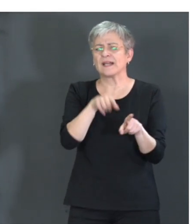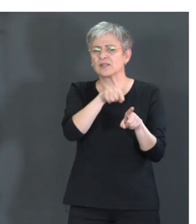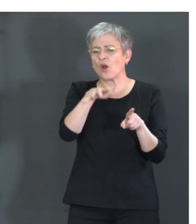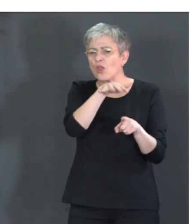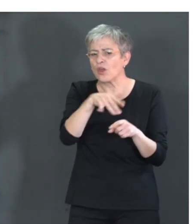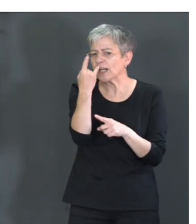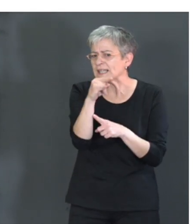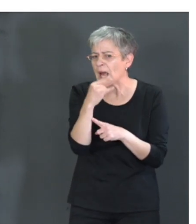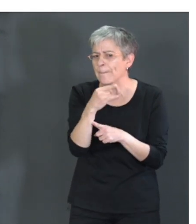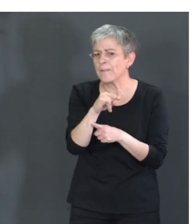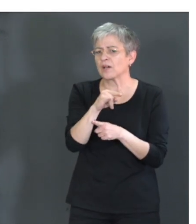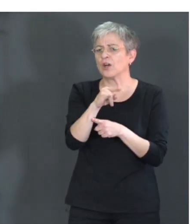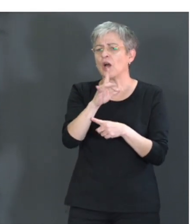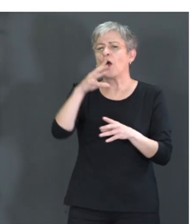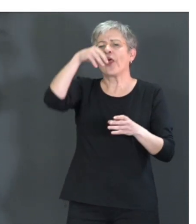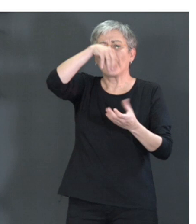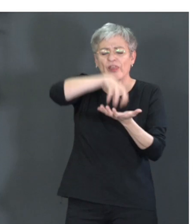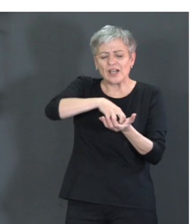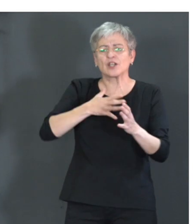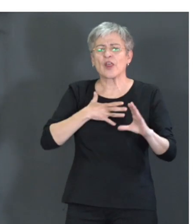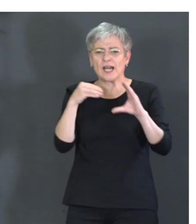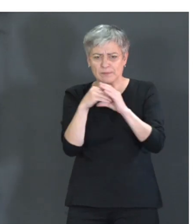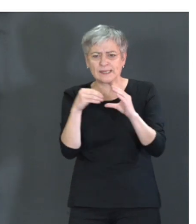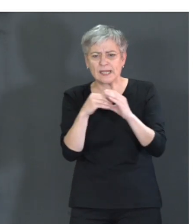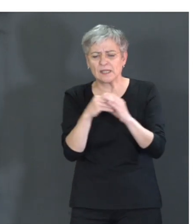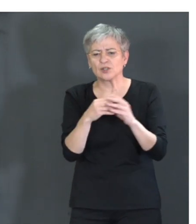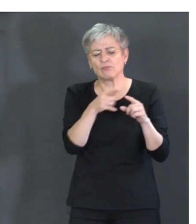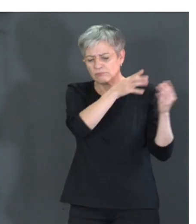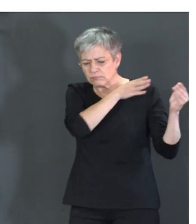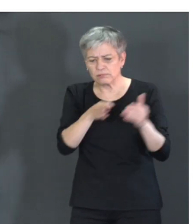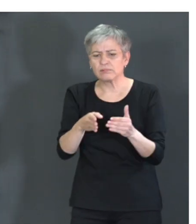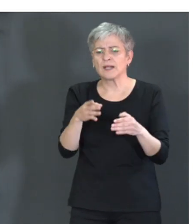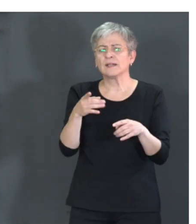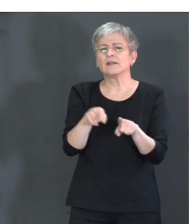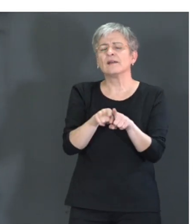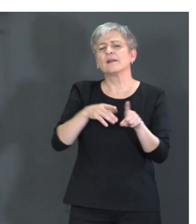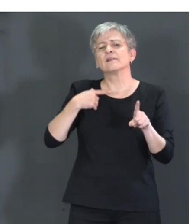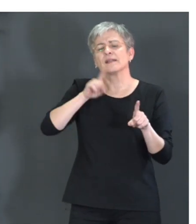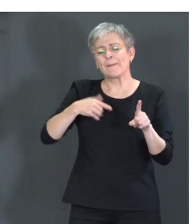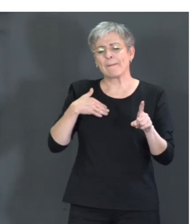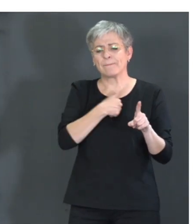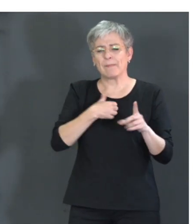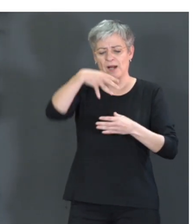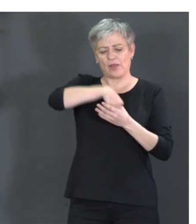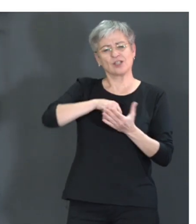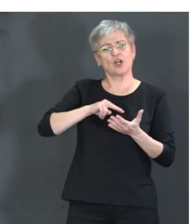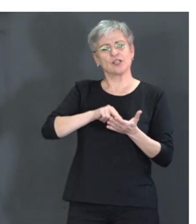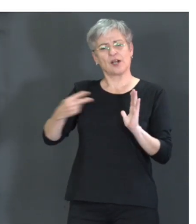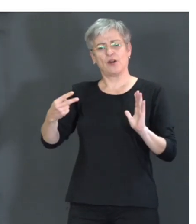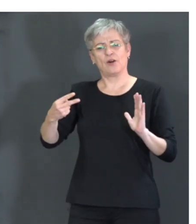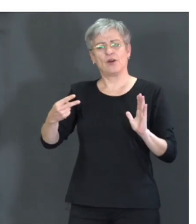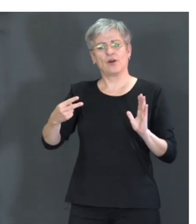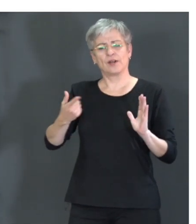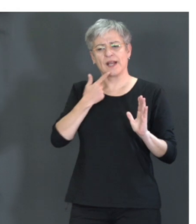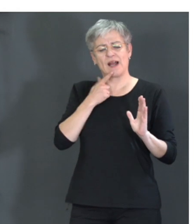que es también un centro del Inserso. ¿A quién va dirigido vuestro trabajo? ¿Y qué papel tiene la tecnología en los servicios que estáis